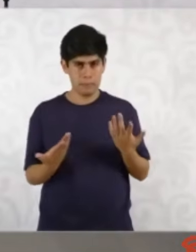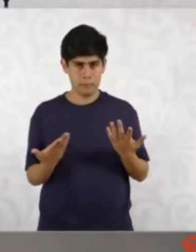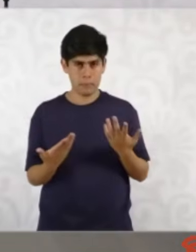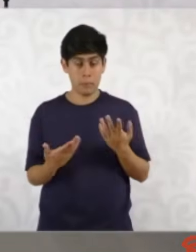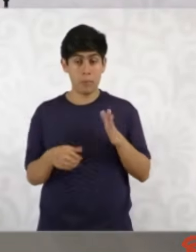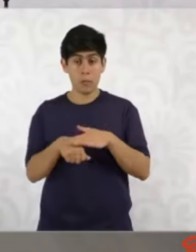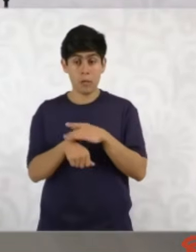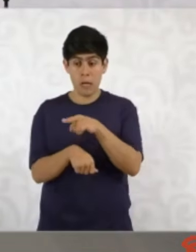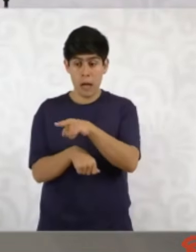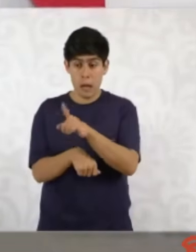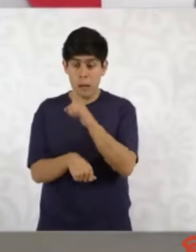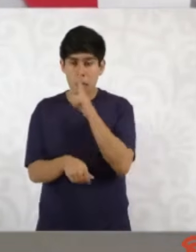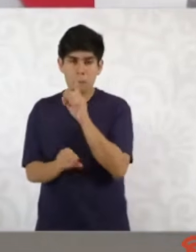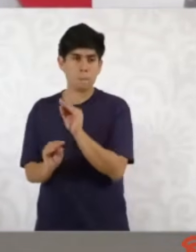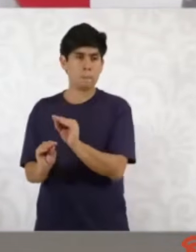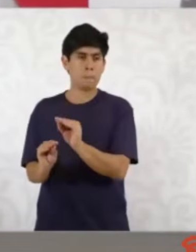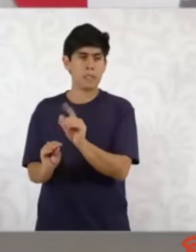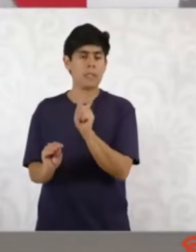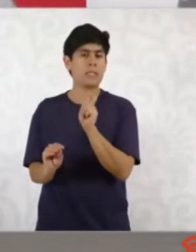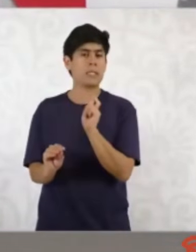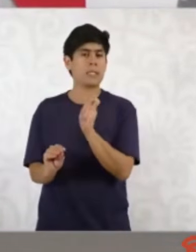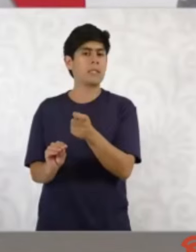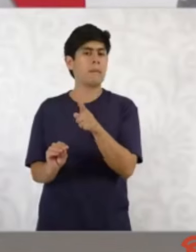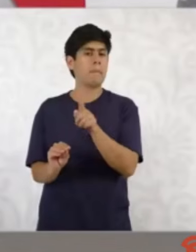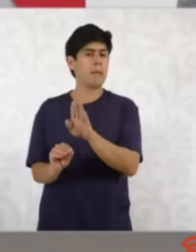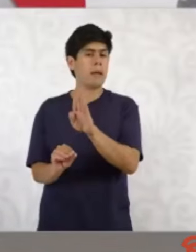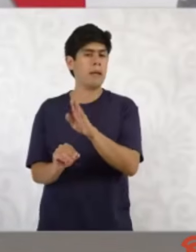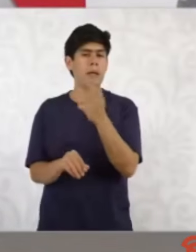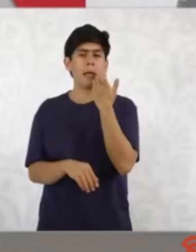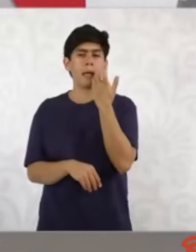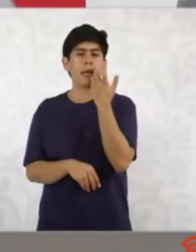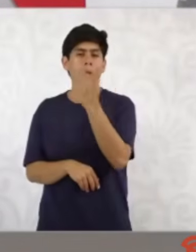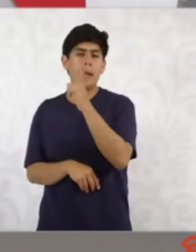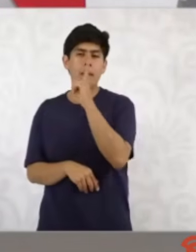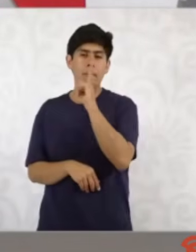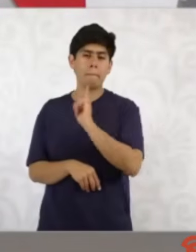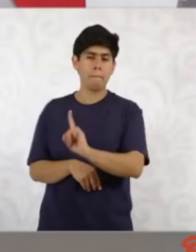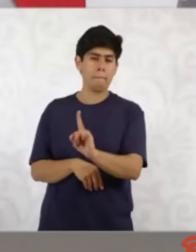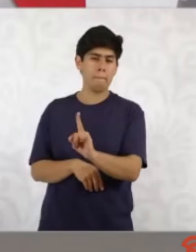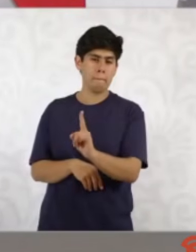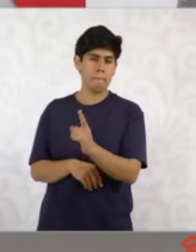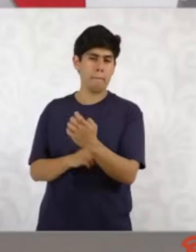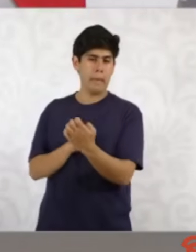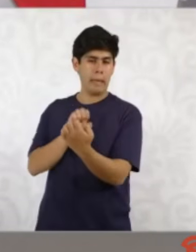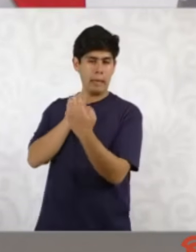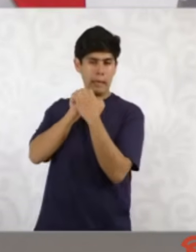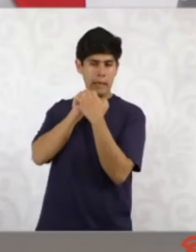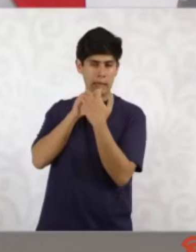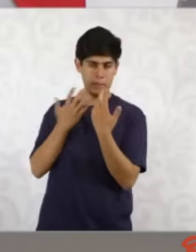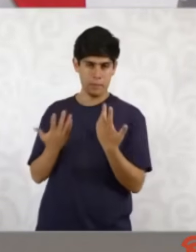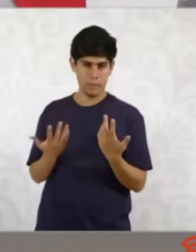Evita que intereses económicos se presenten como información objetiva.